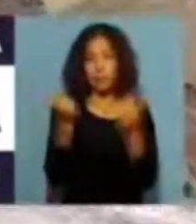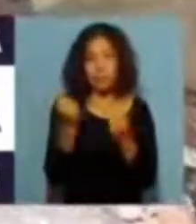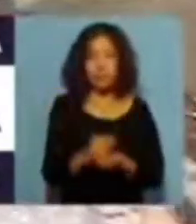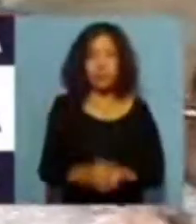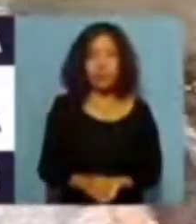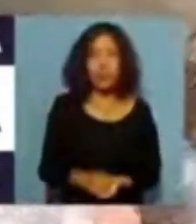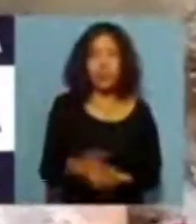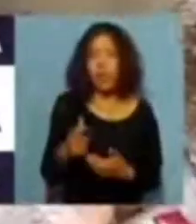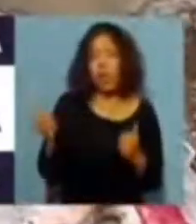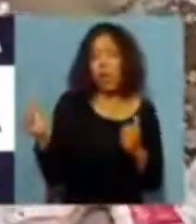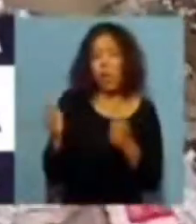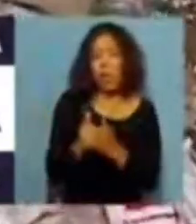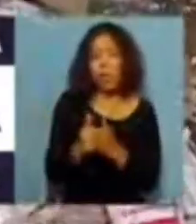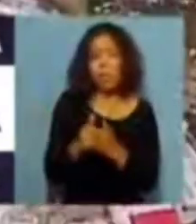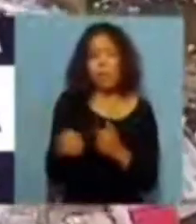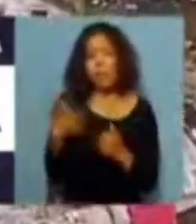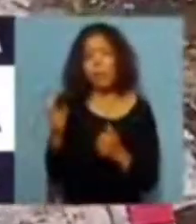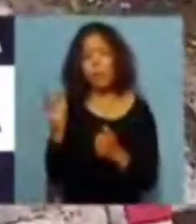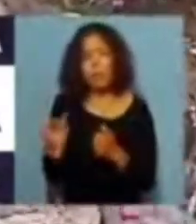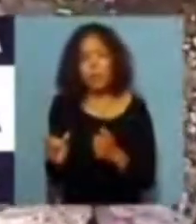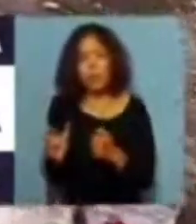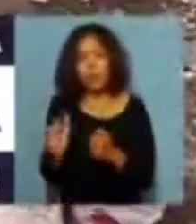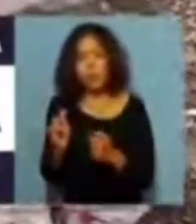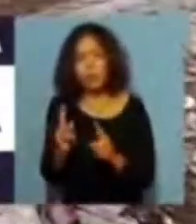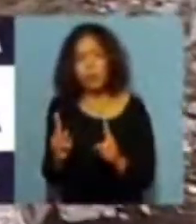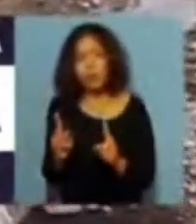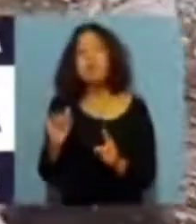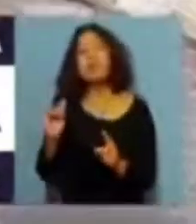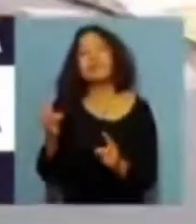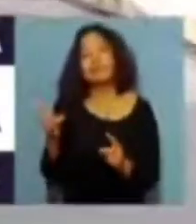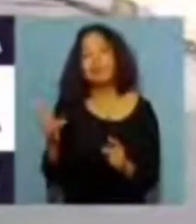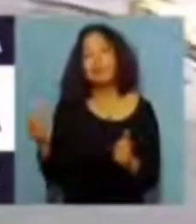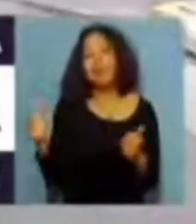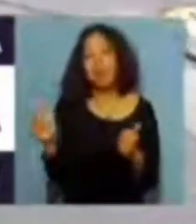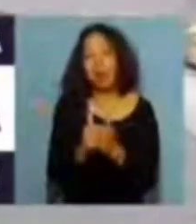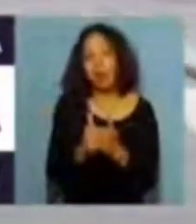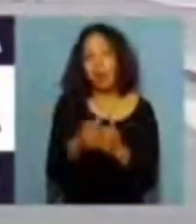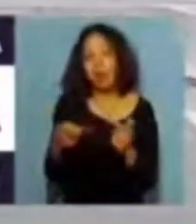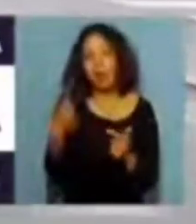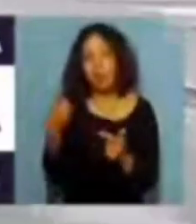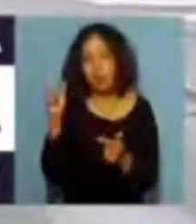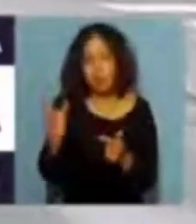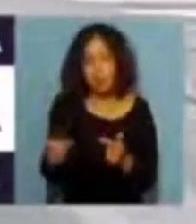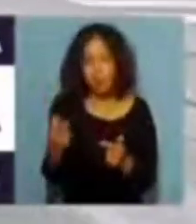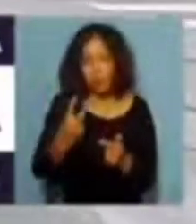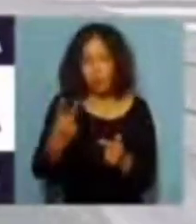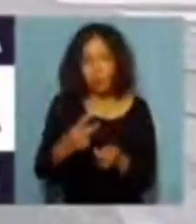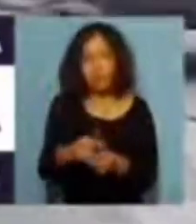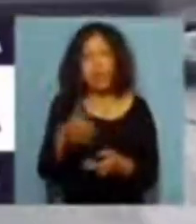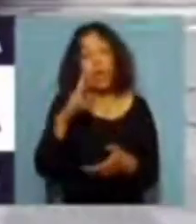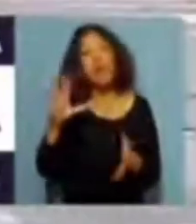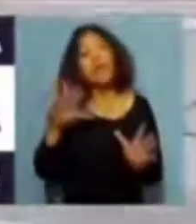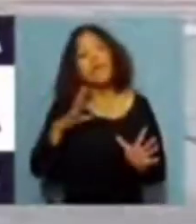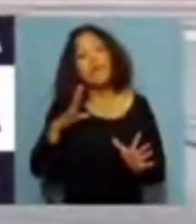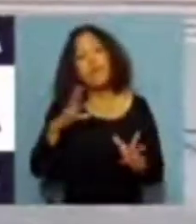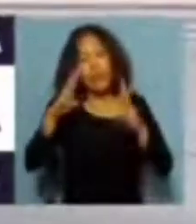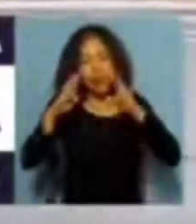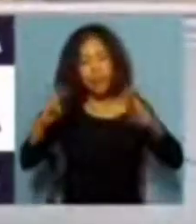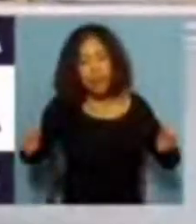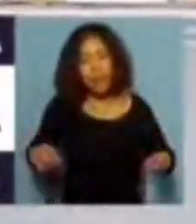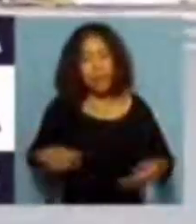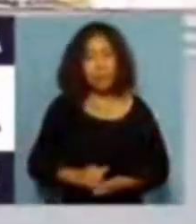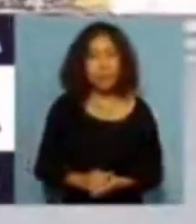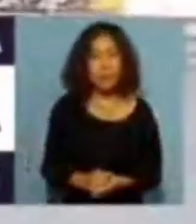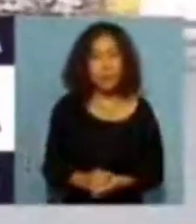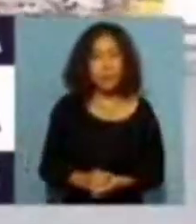acompañado? Sí, iba acompañado, pero bueno, esos son hechos que se están investigando también. Con